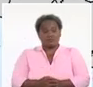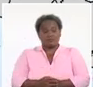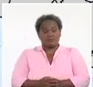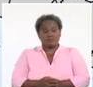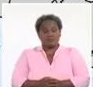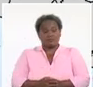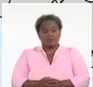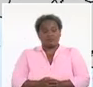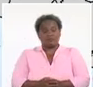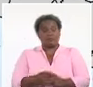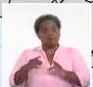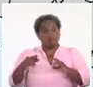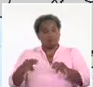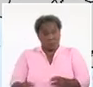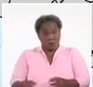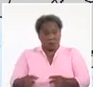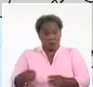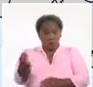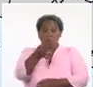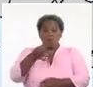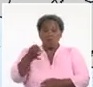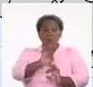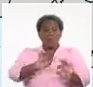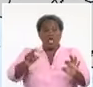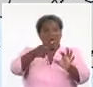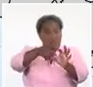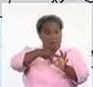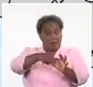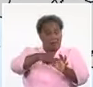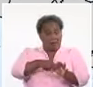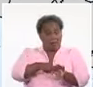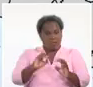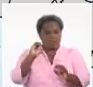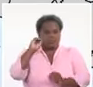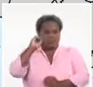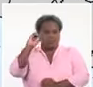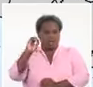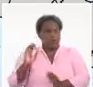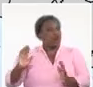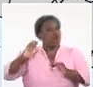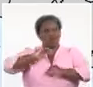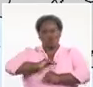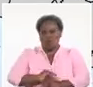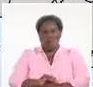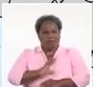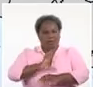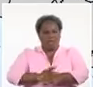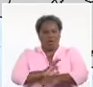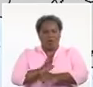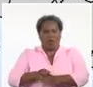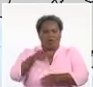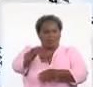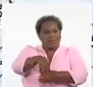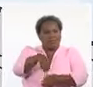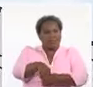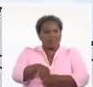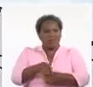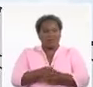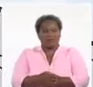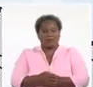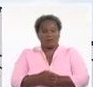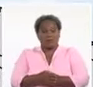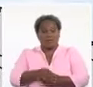75, el municipio especial Isla de la Juventud no diagnostica casos de la COVID-19. El centro